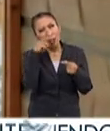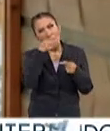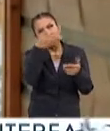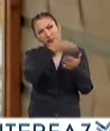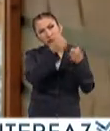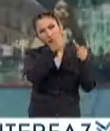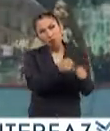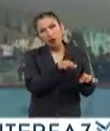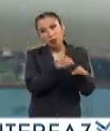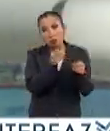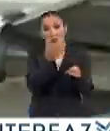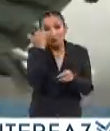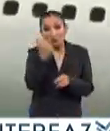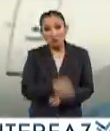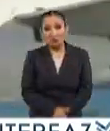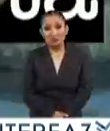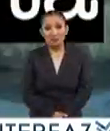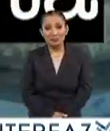una oficina, no sé por qué.